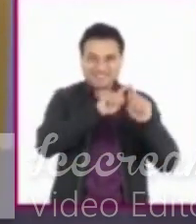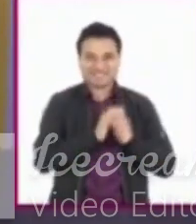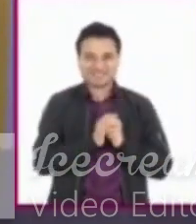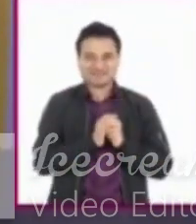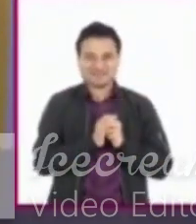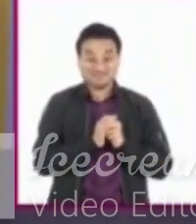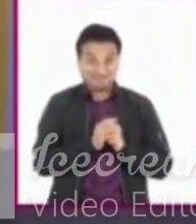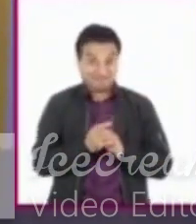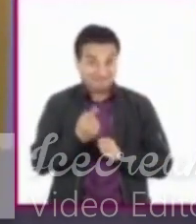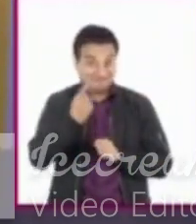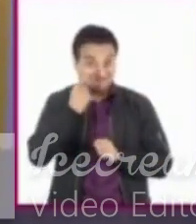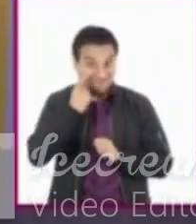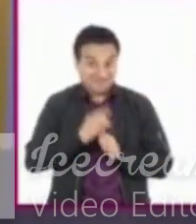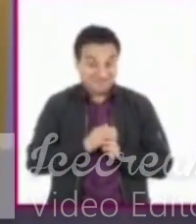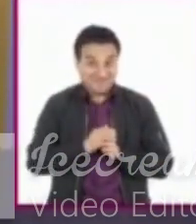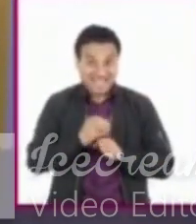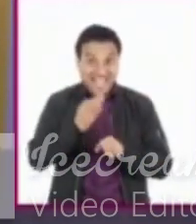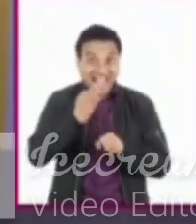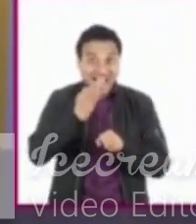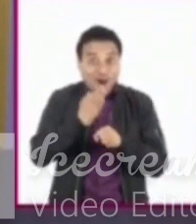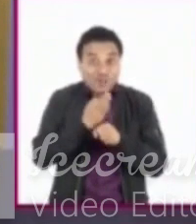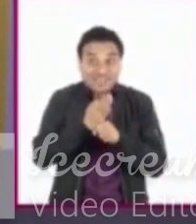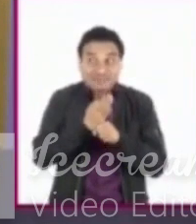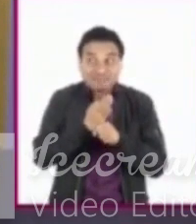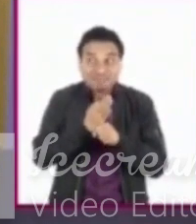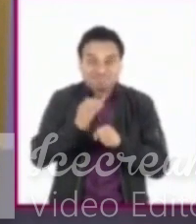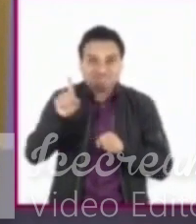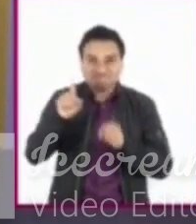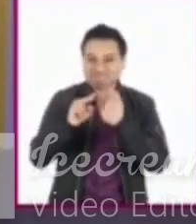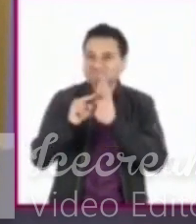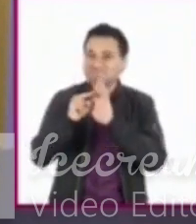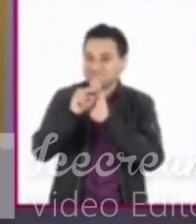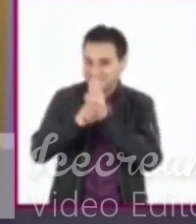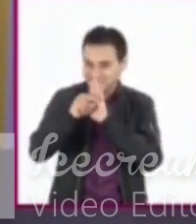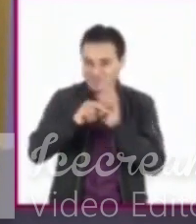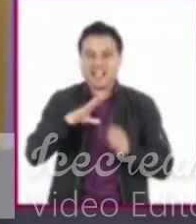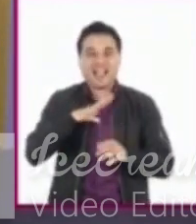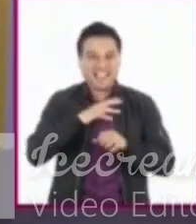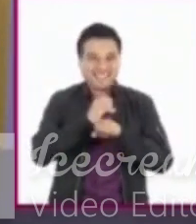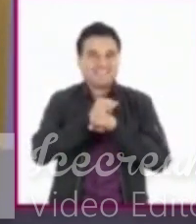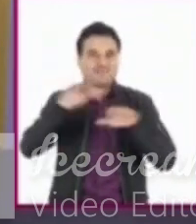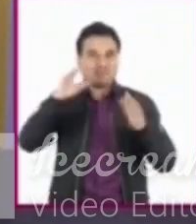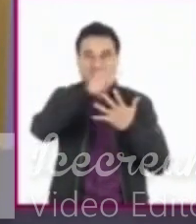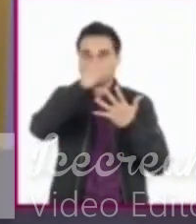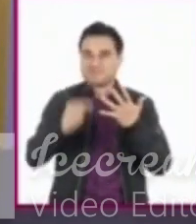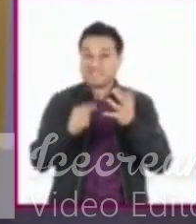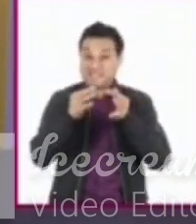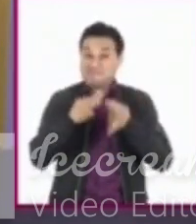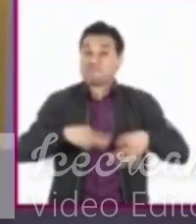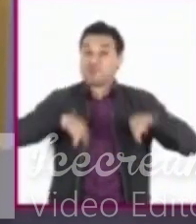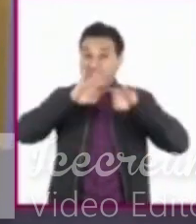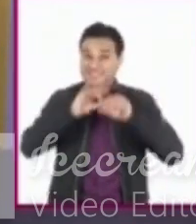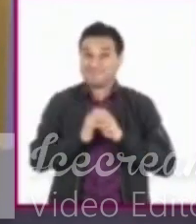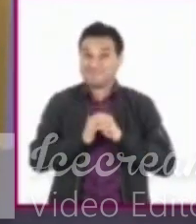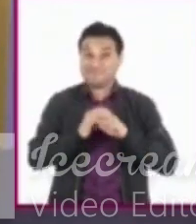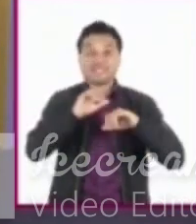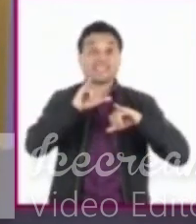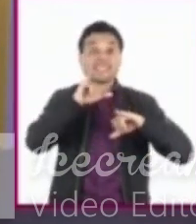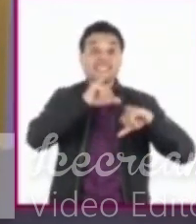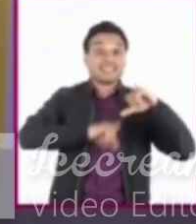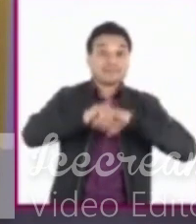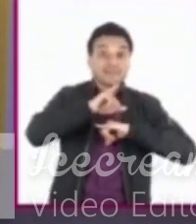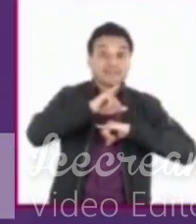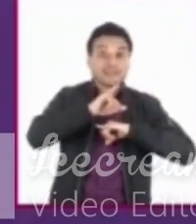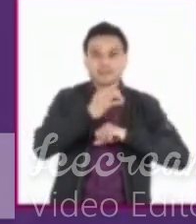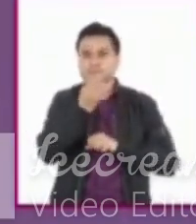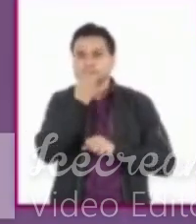la siguiente pieza de la que obtendremos información valiosa sobre la importante relación entre la química y la